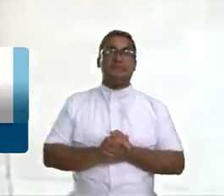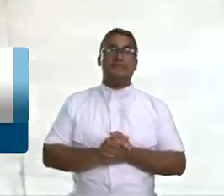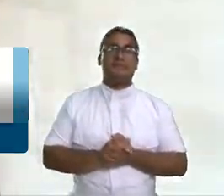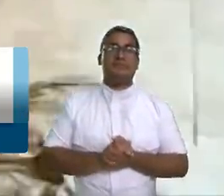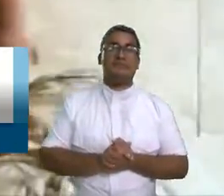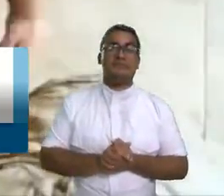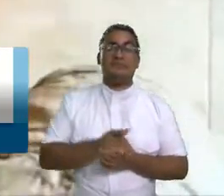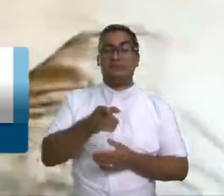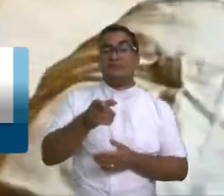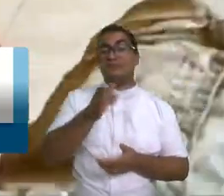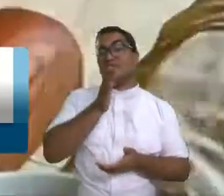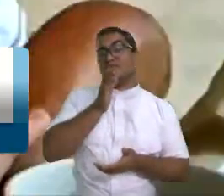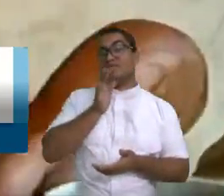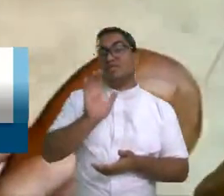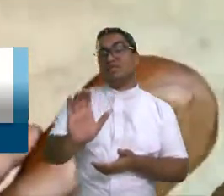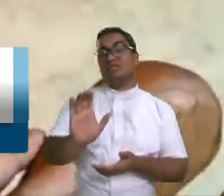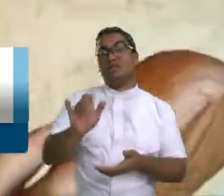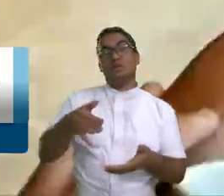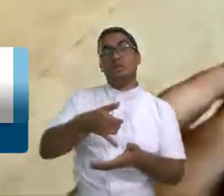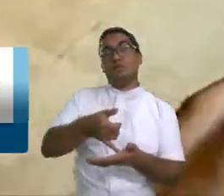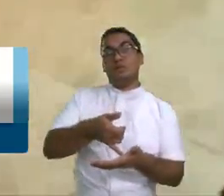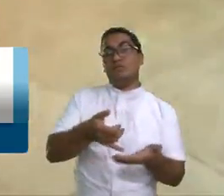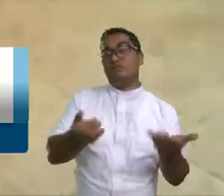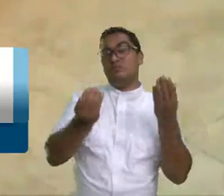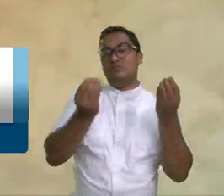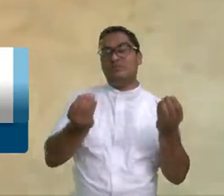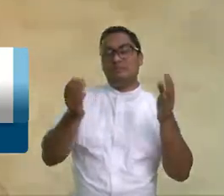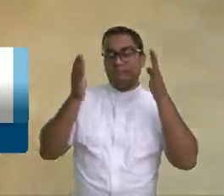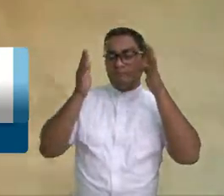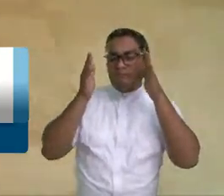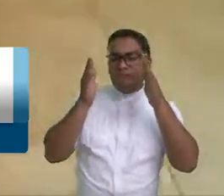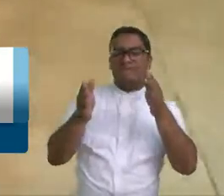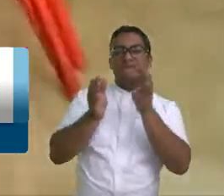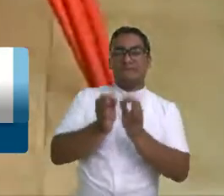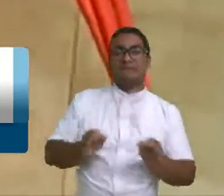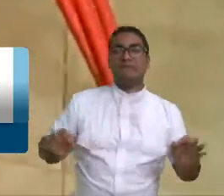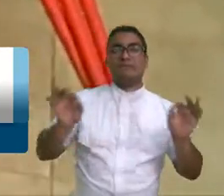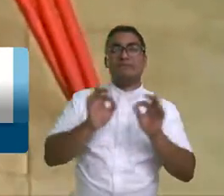Ellos son los más vulnerables. Entonces, hay que ponerle mucha atención, ¿verdad?